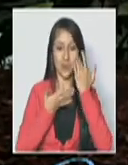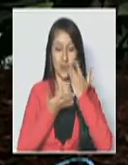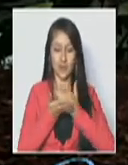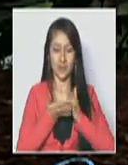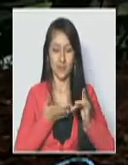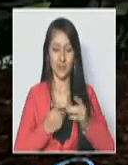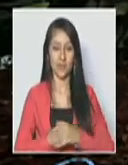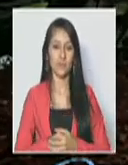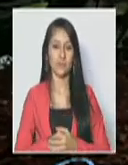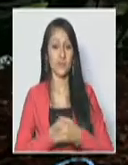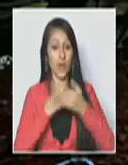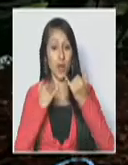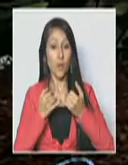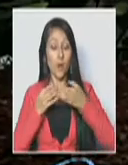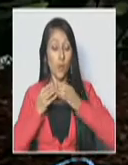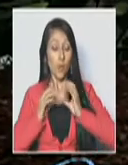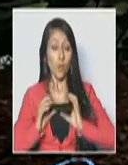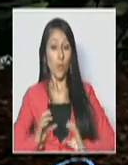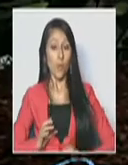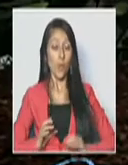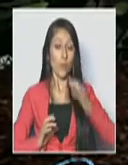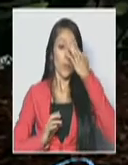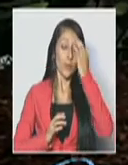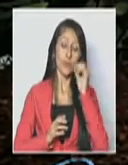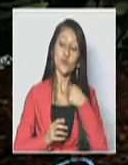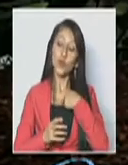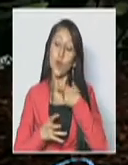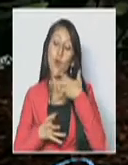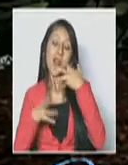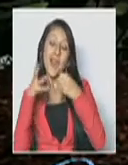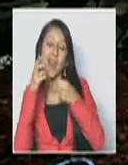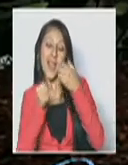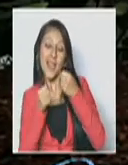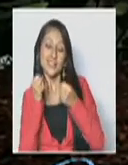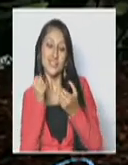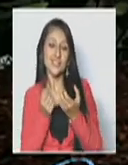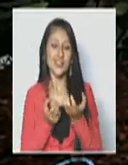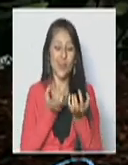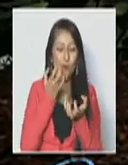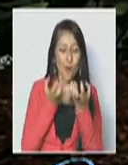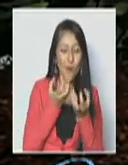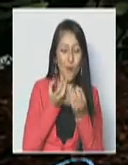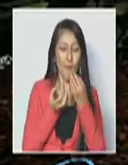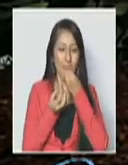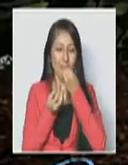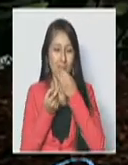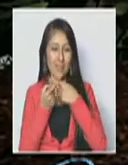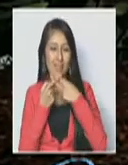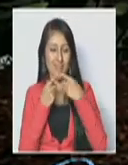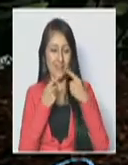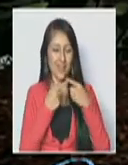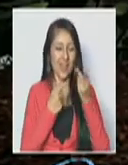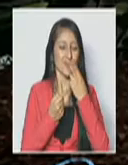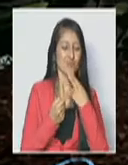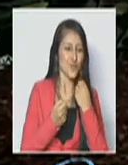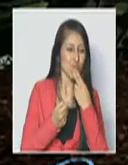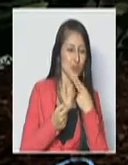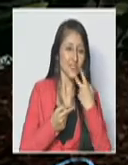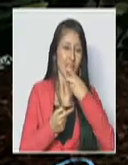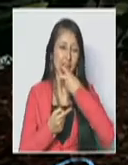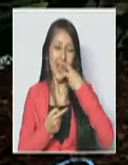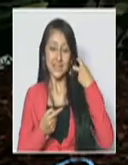desintoxica comiendo leches fritos embutidos azúcares